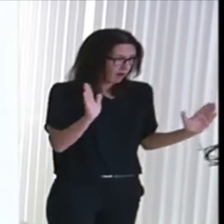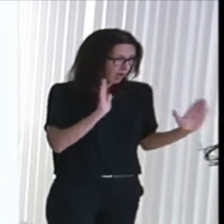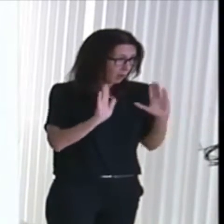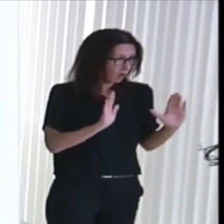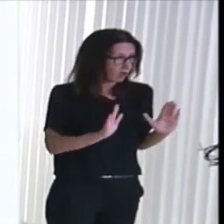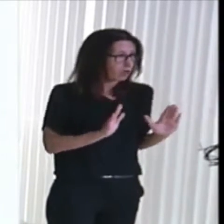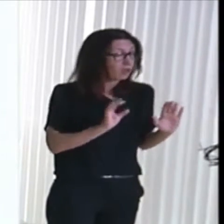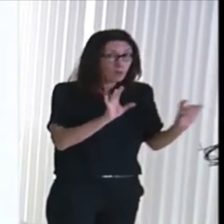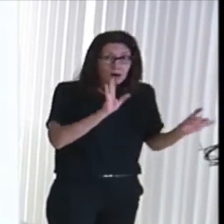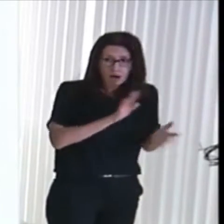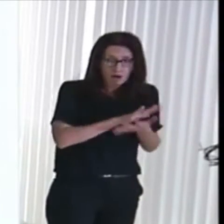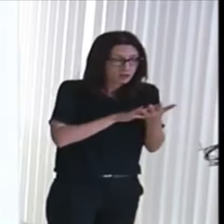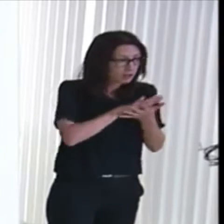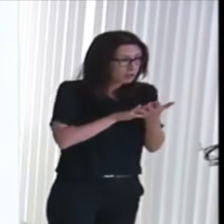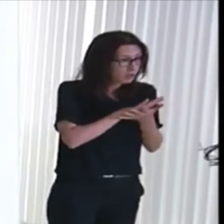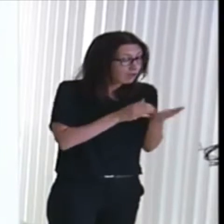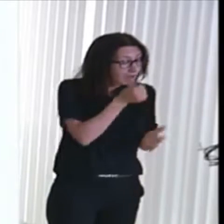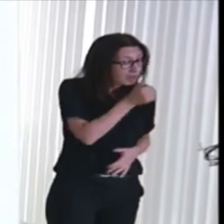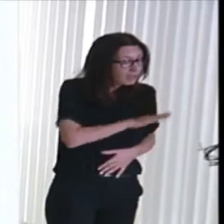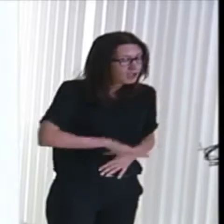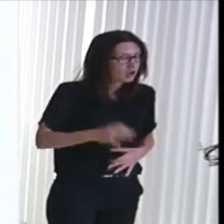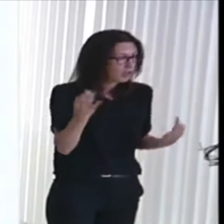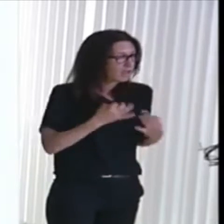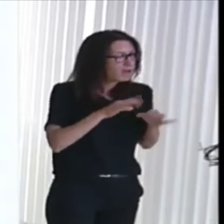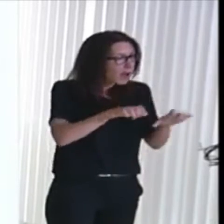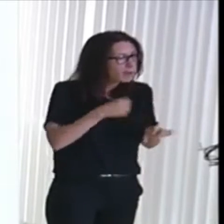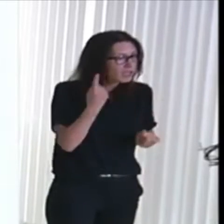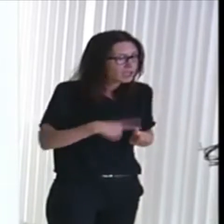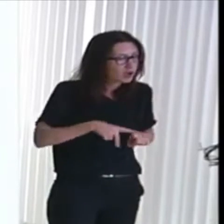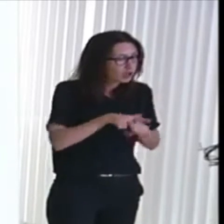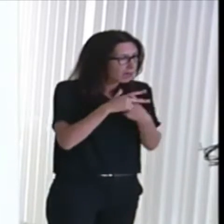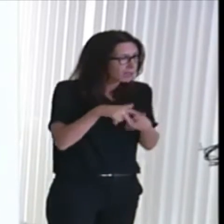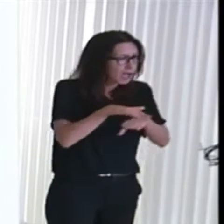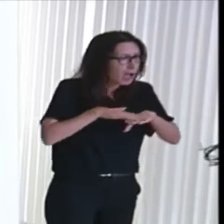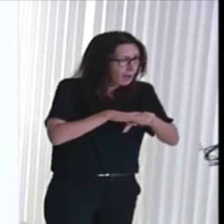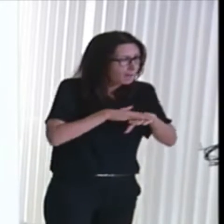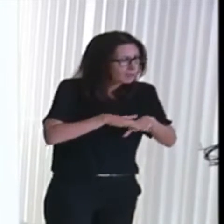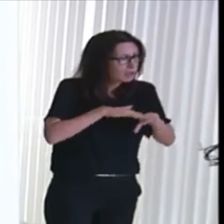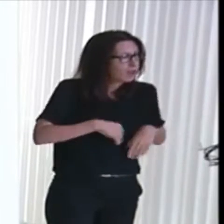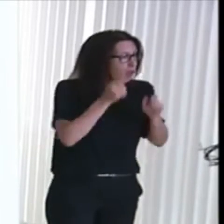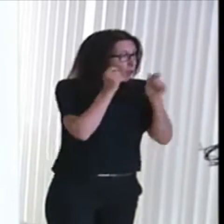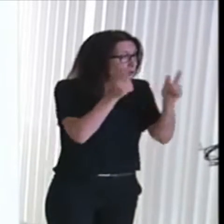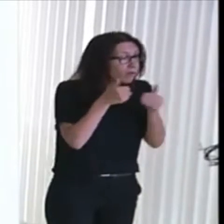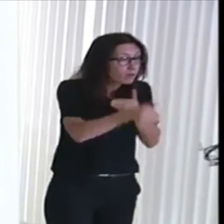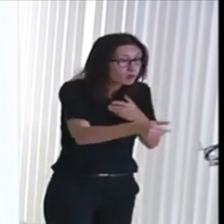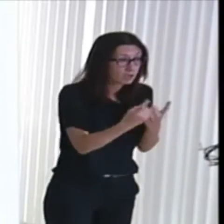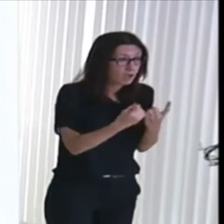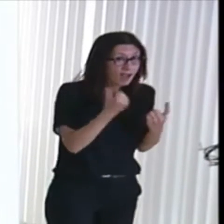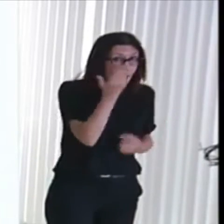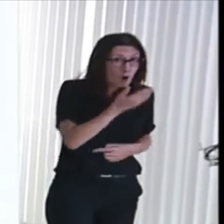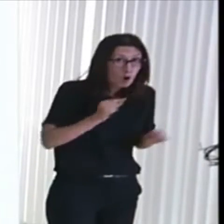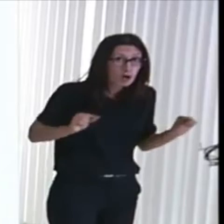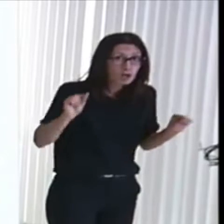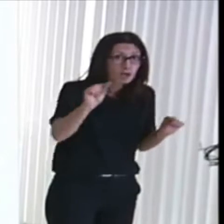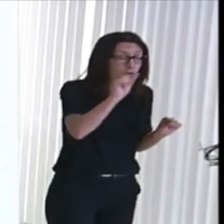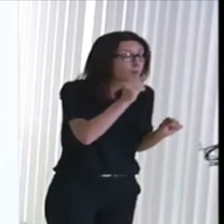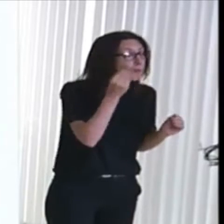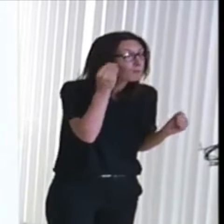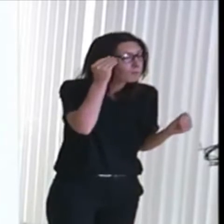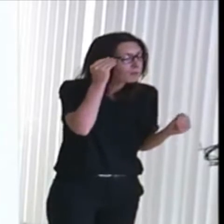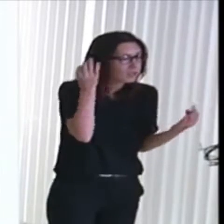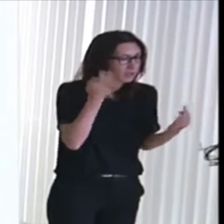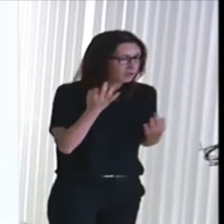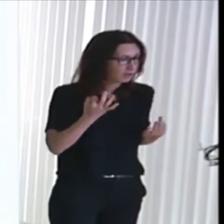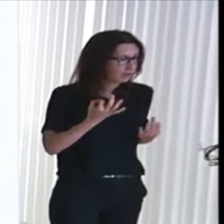niños tienen que aprender herramientas ya básicas que tú ves que van a necesitar, y en los colegios pues todavía piensan que es